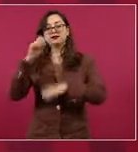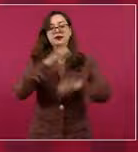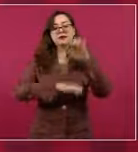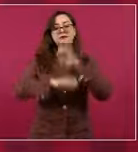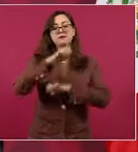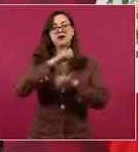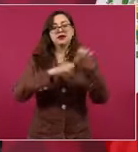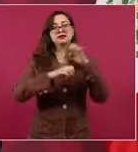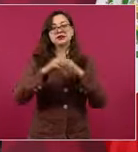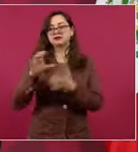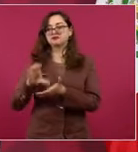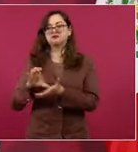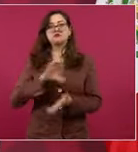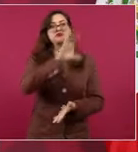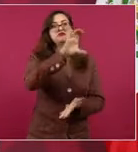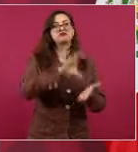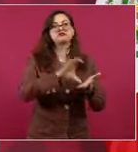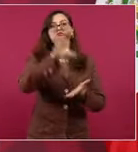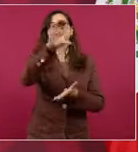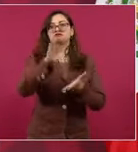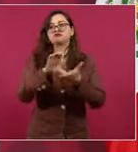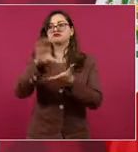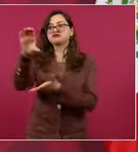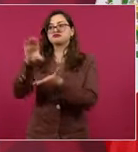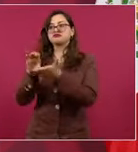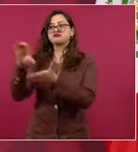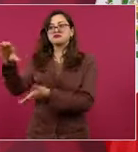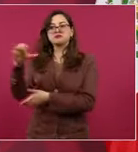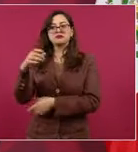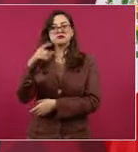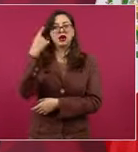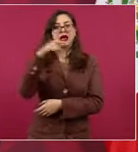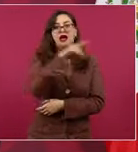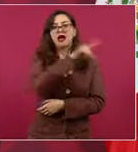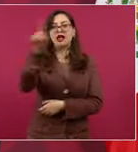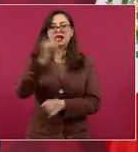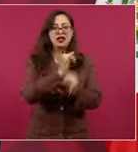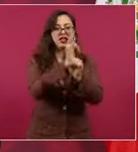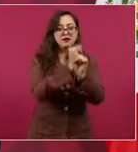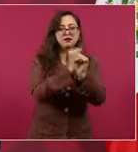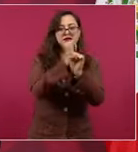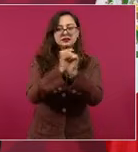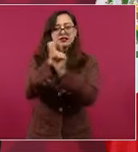para supuestamente hacer sus investigaciones,